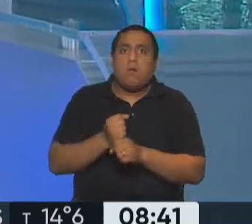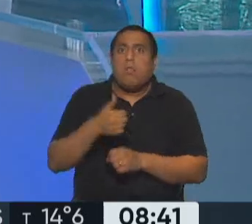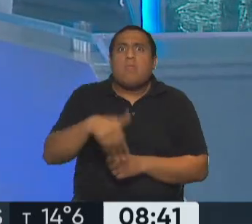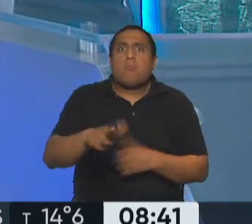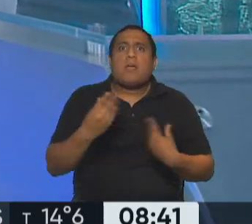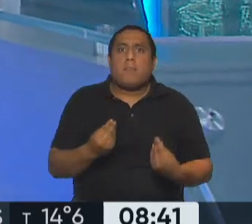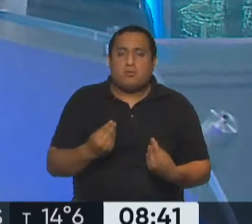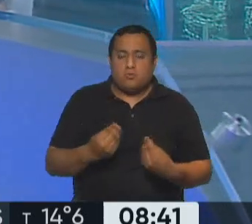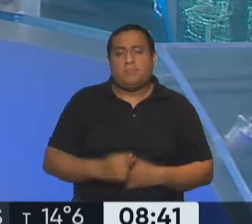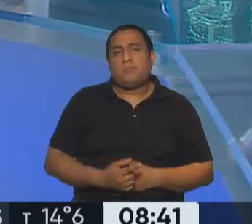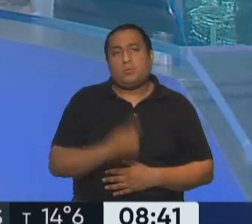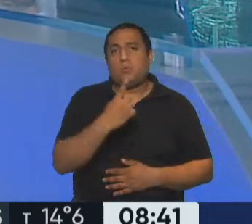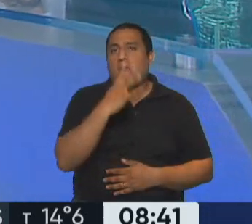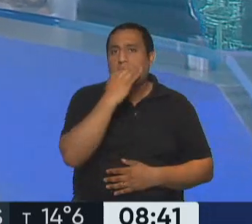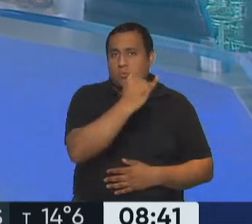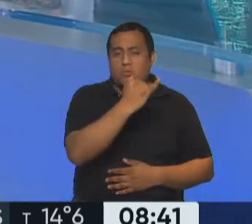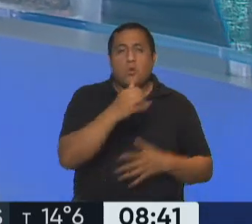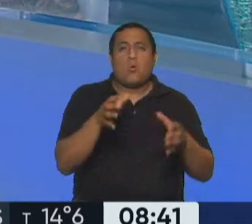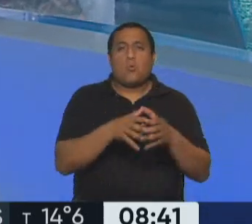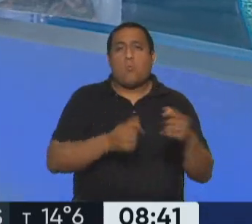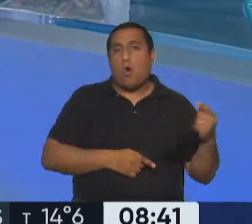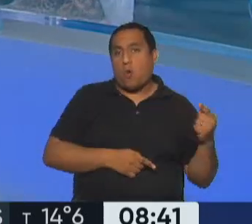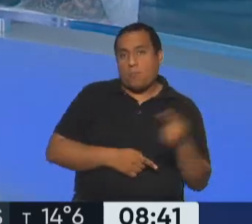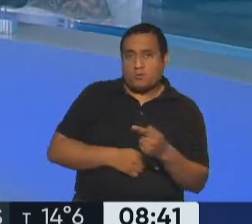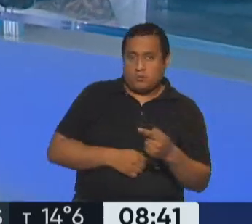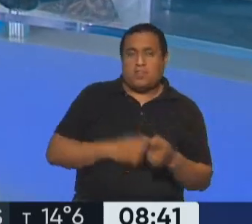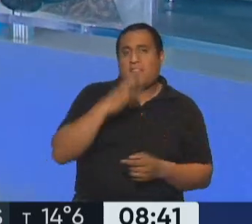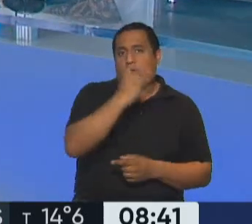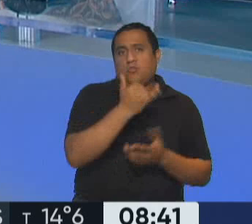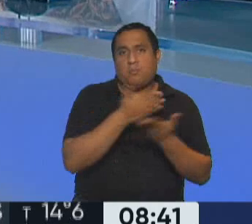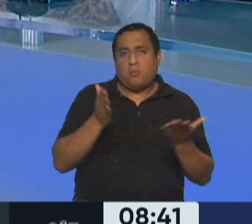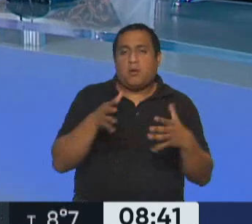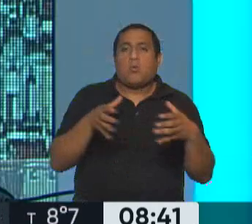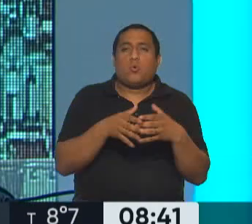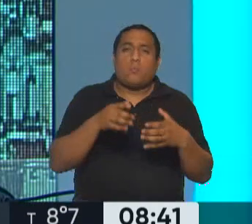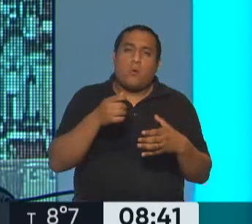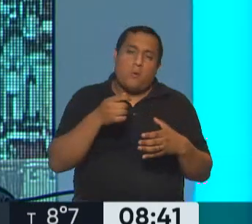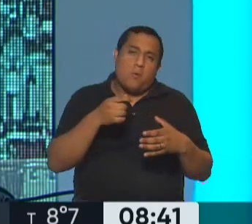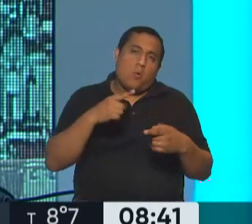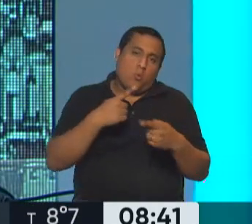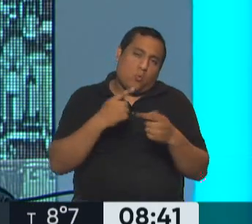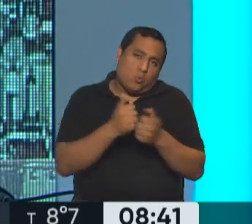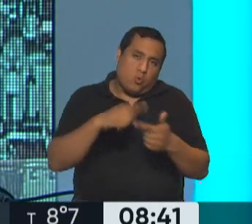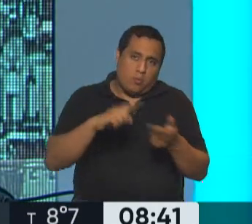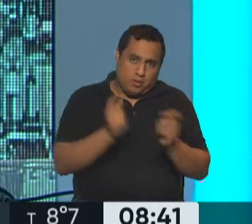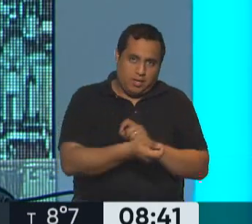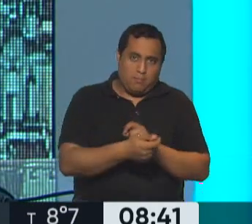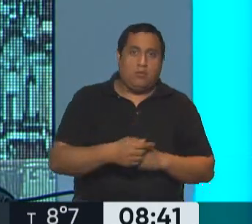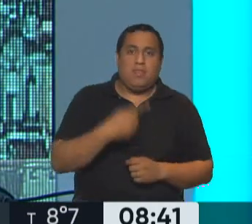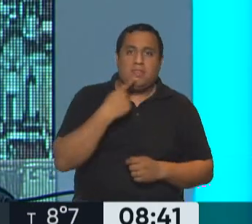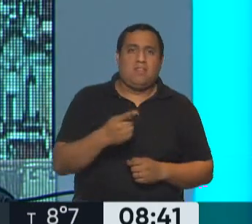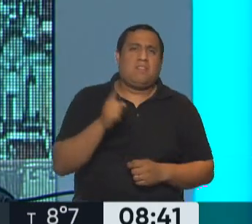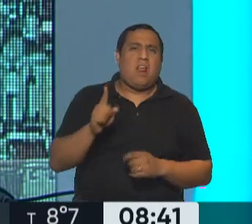Bueno, ¿qué pasó? Una denuncia de la oposición, una denuncia pública de Juntos por el Cambio sobre adoctrinamiento.